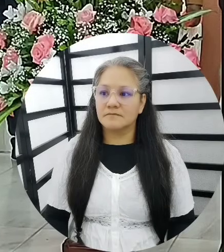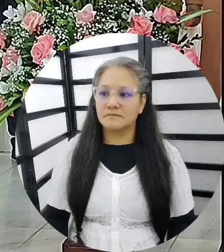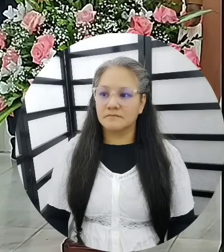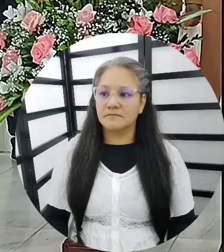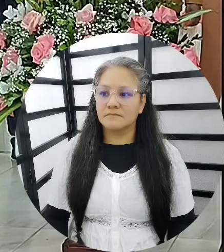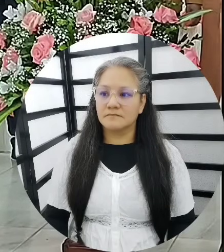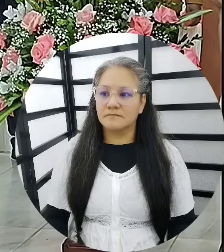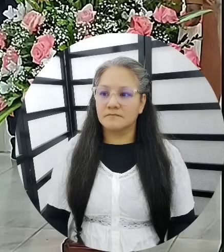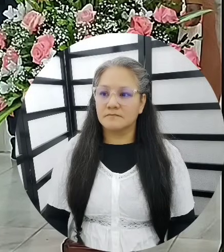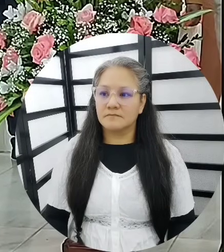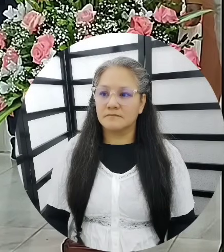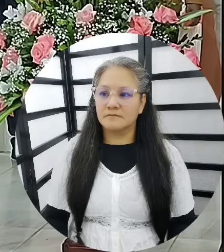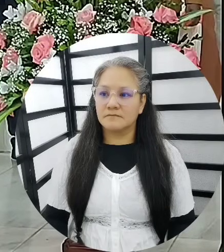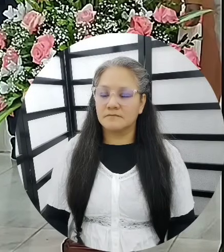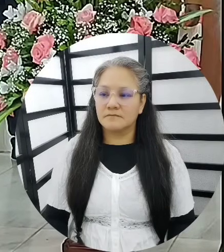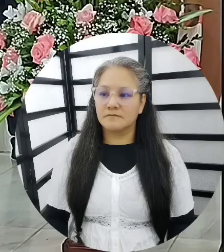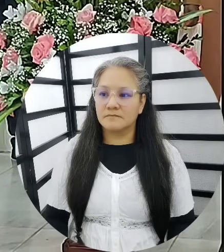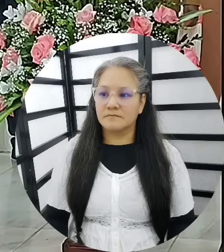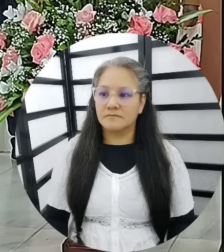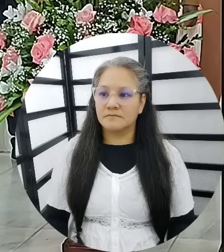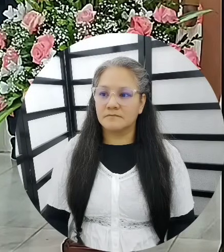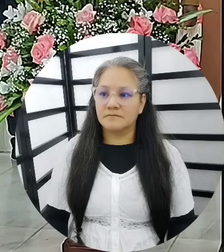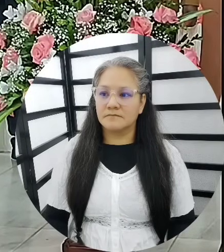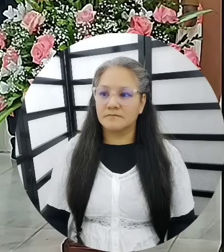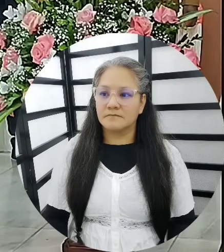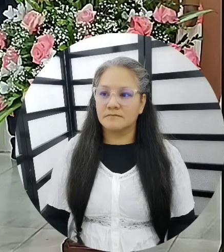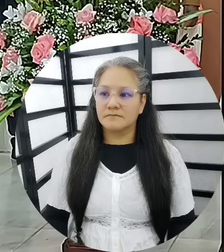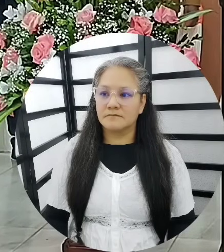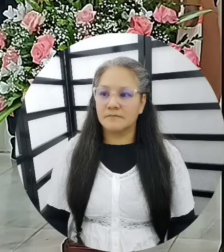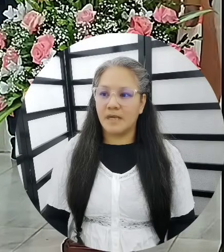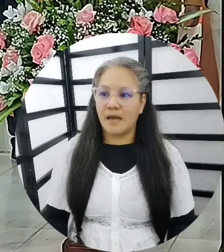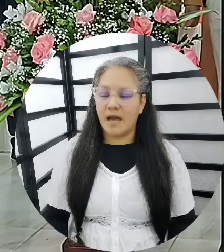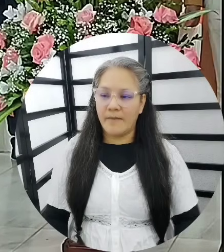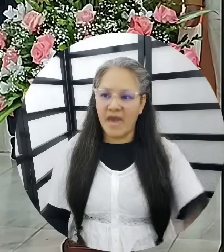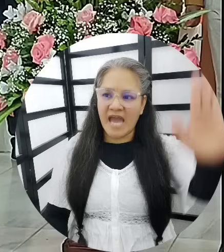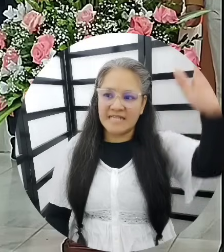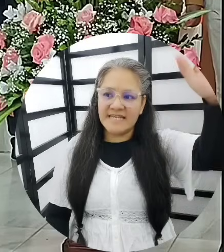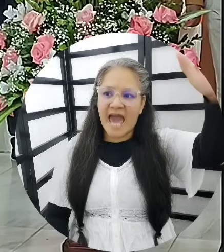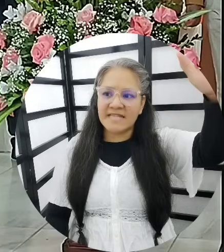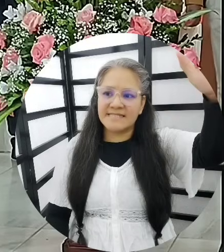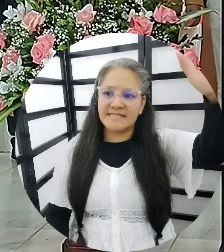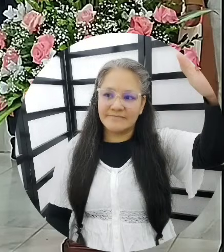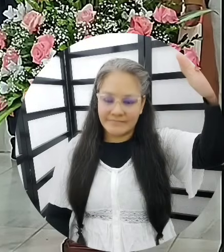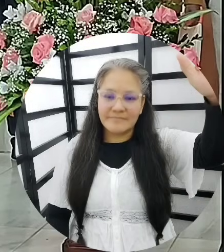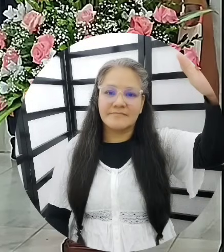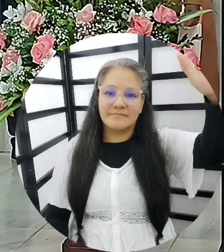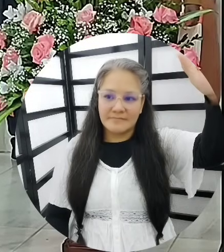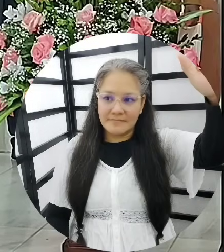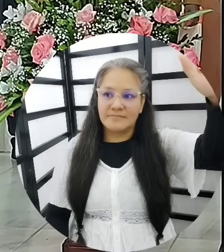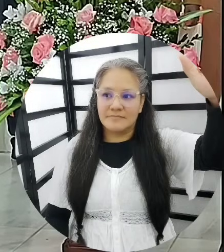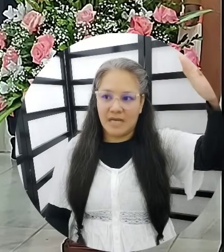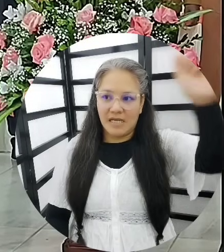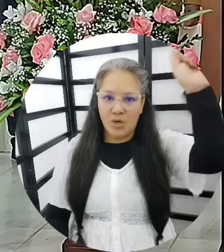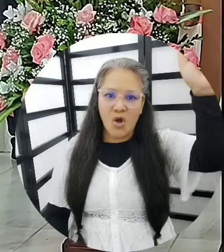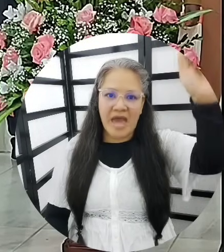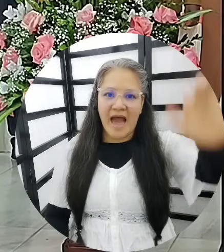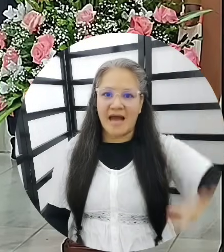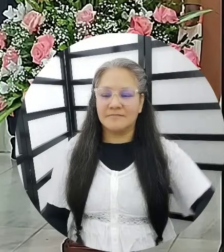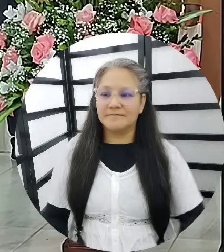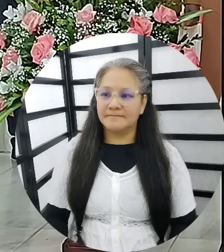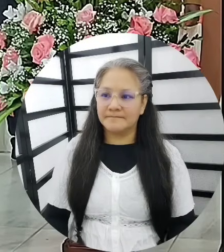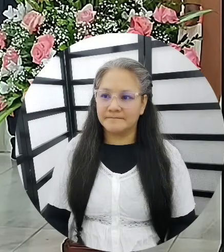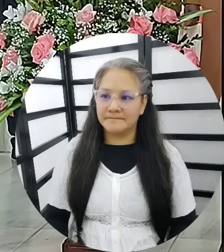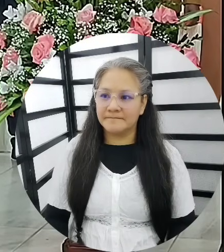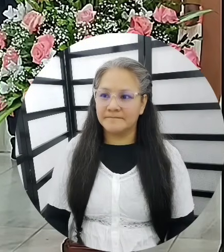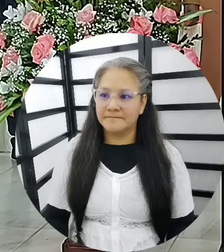puede cerrar el camino. Vamos a sentarnos con ellos, a ayunar un día entero, a buscar de Dios y a ministrarles